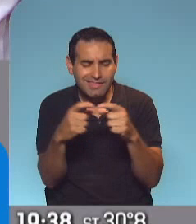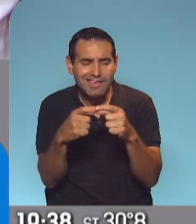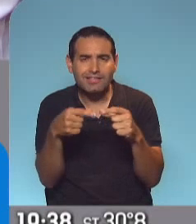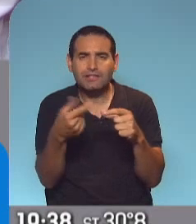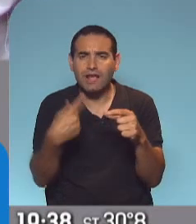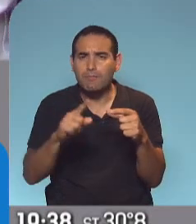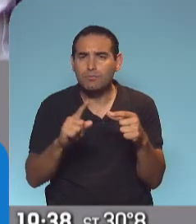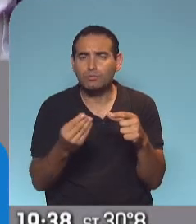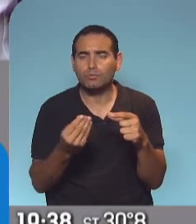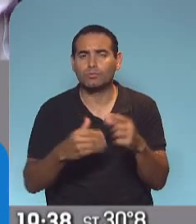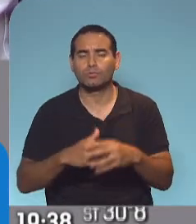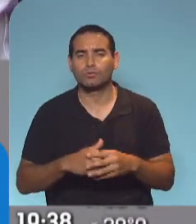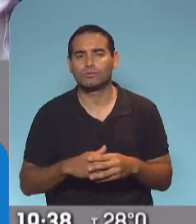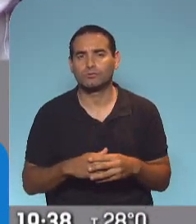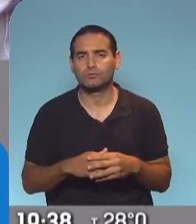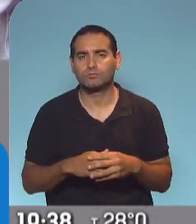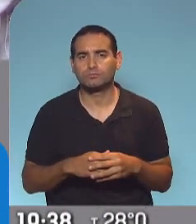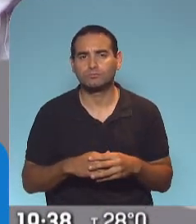cambiar?